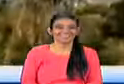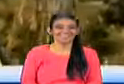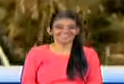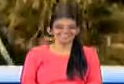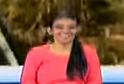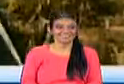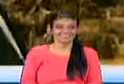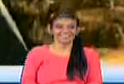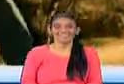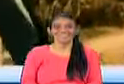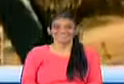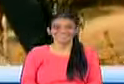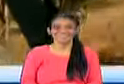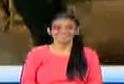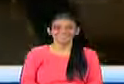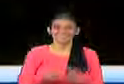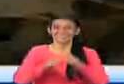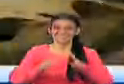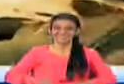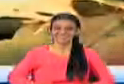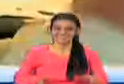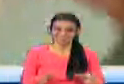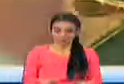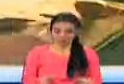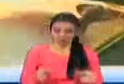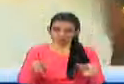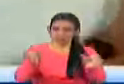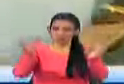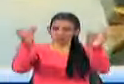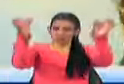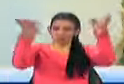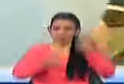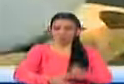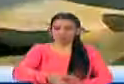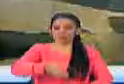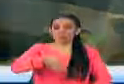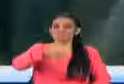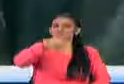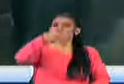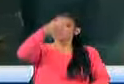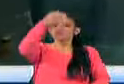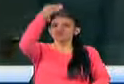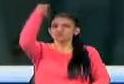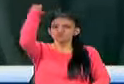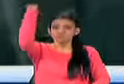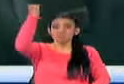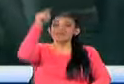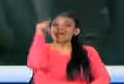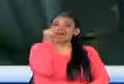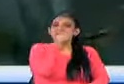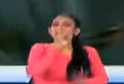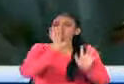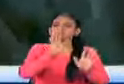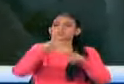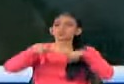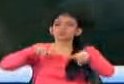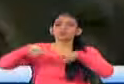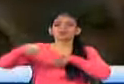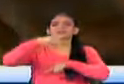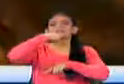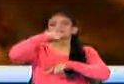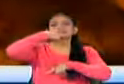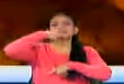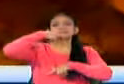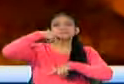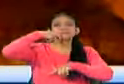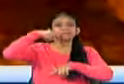enormes y con una coloración especial así son las hojas del penco americano de esta planta característica de las zonas áridas se obtiene el